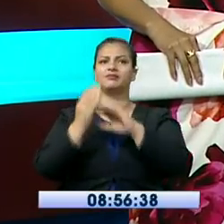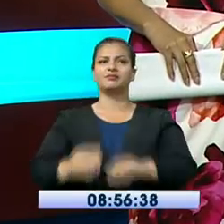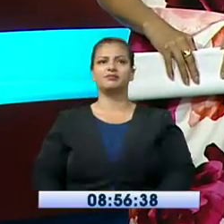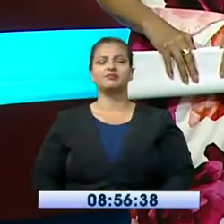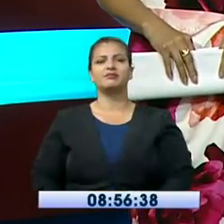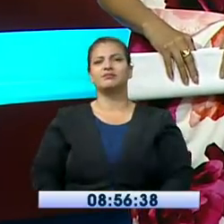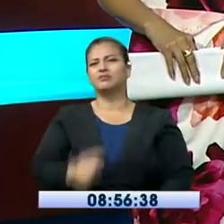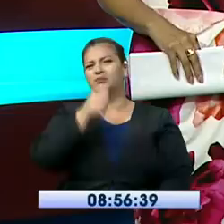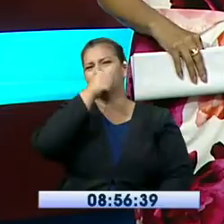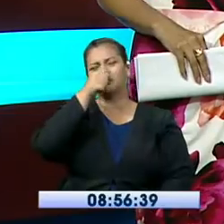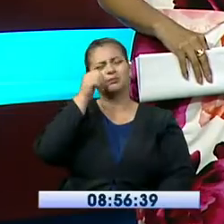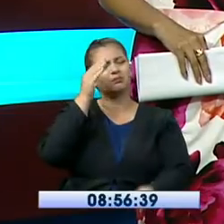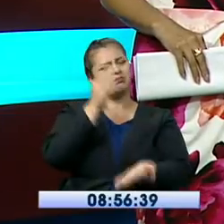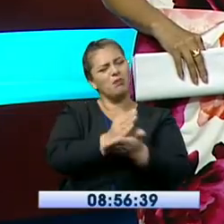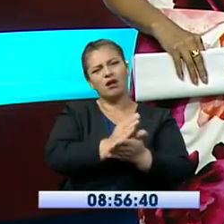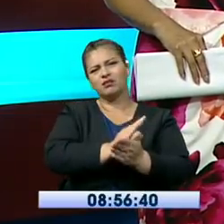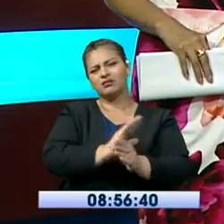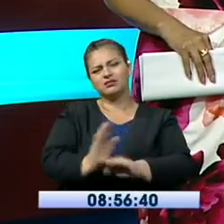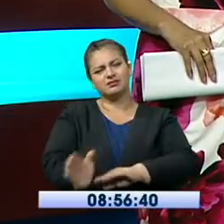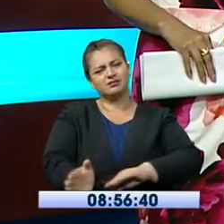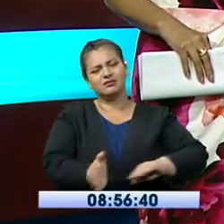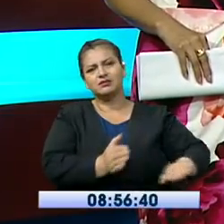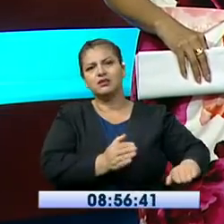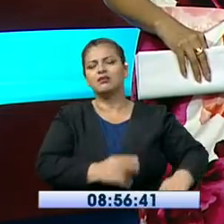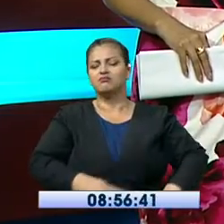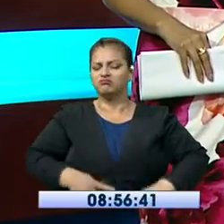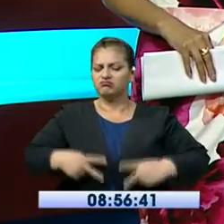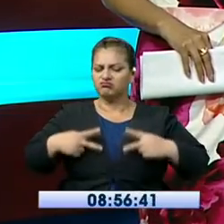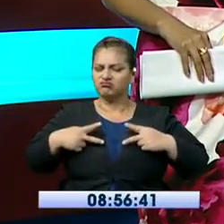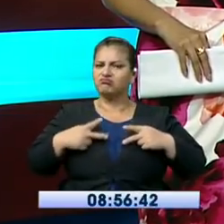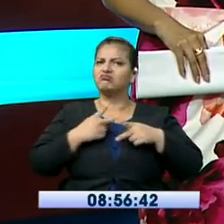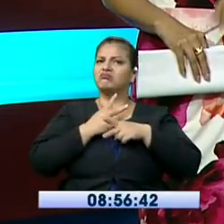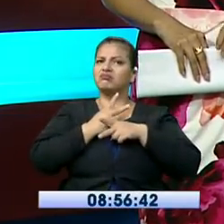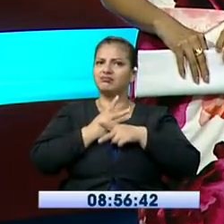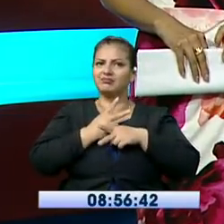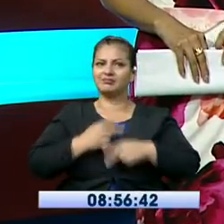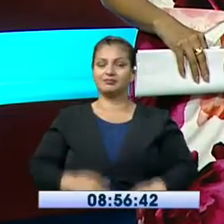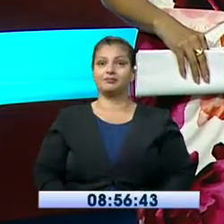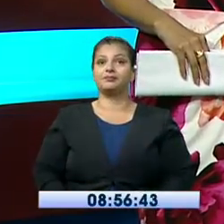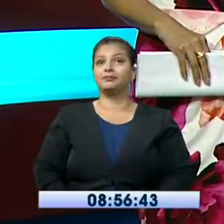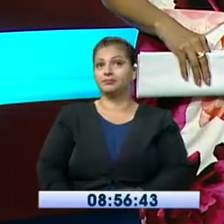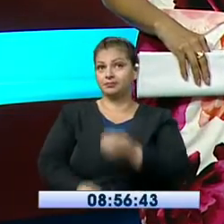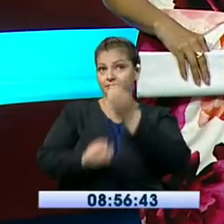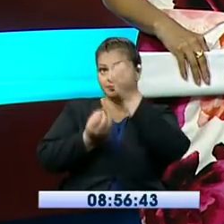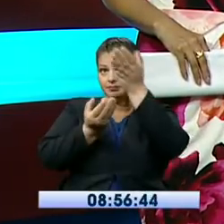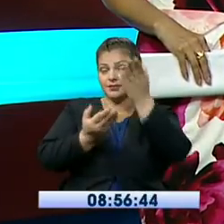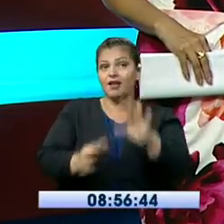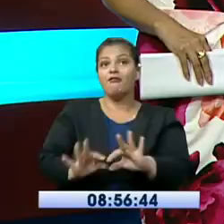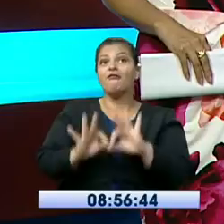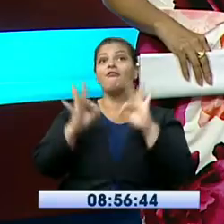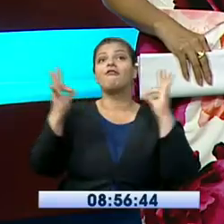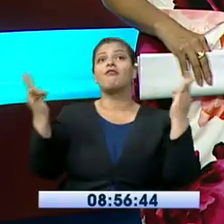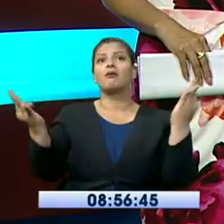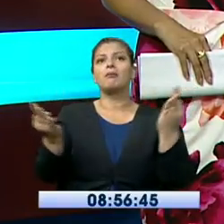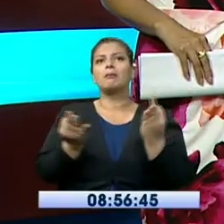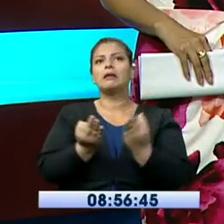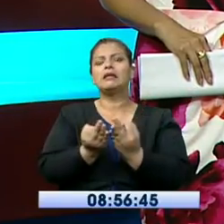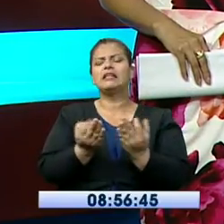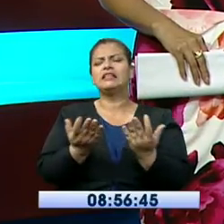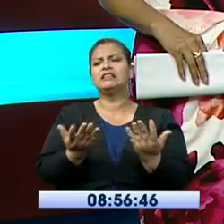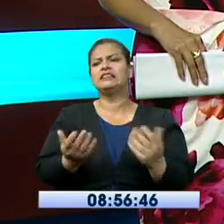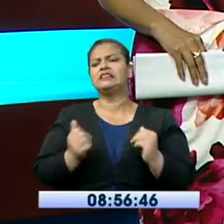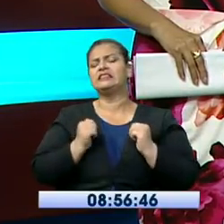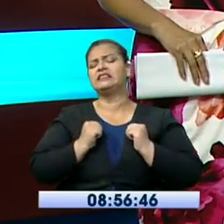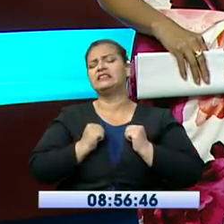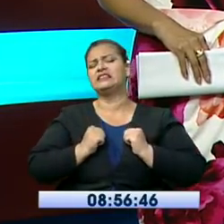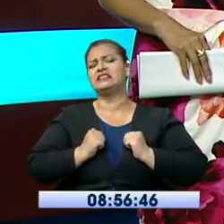verdadero drama a causa del problema de adicción a las drogas del menor de sus integrantes el consumo de la llamada h lo ha llevado a perder